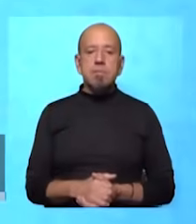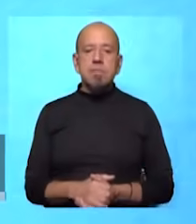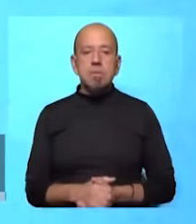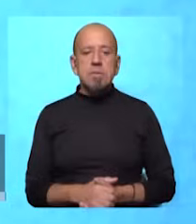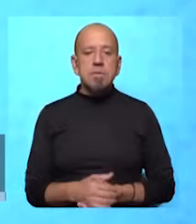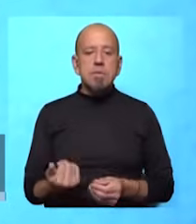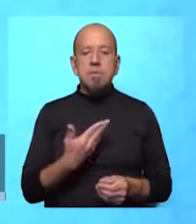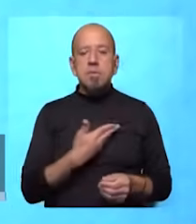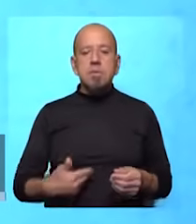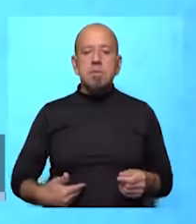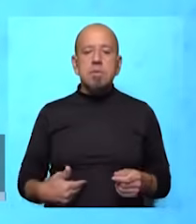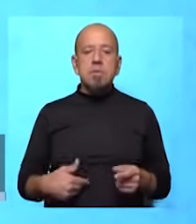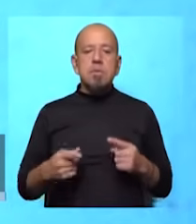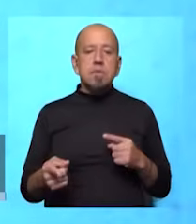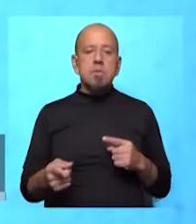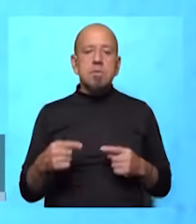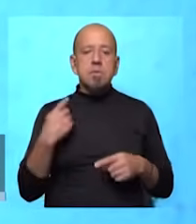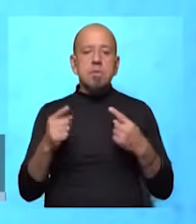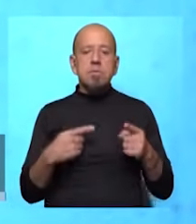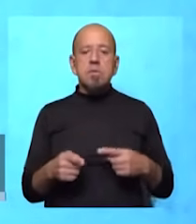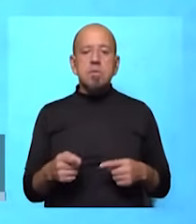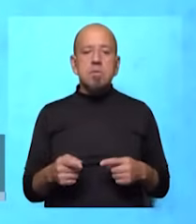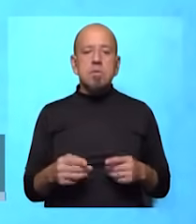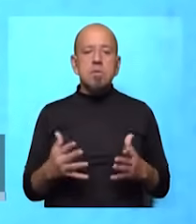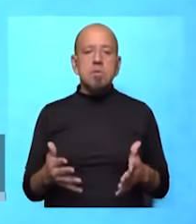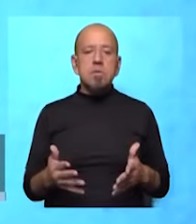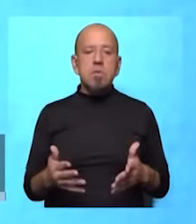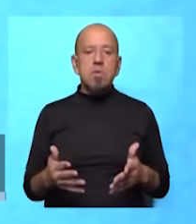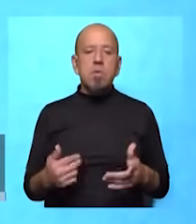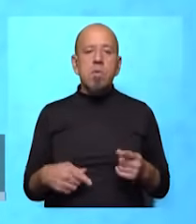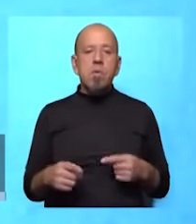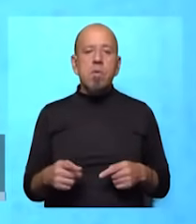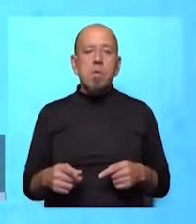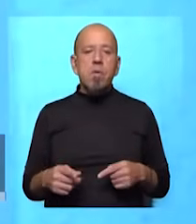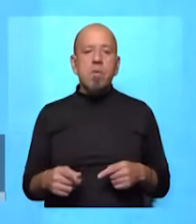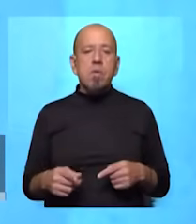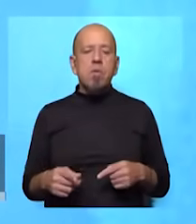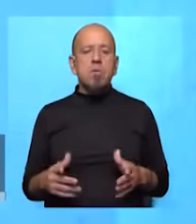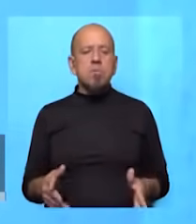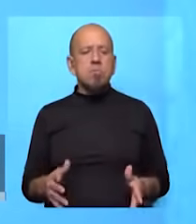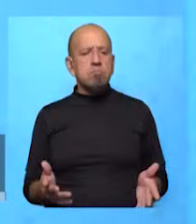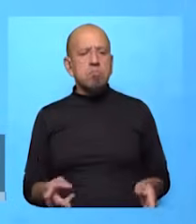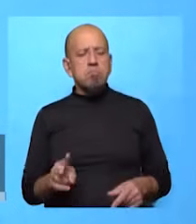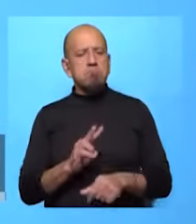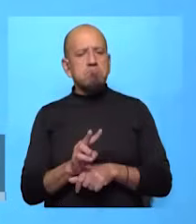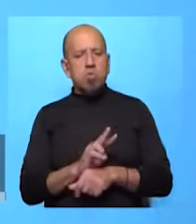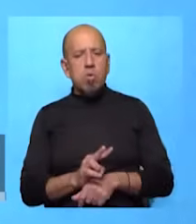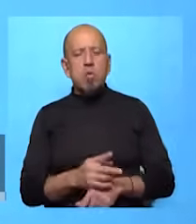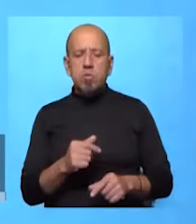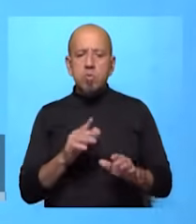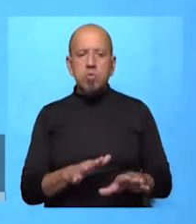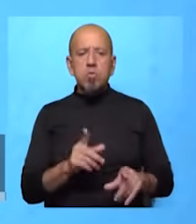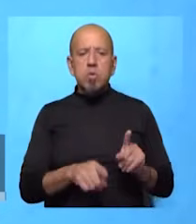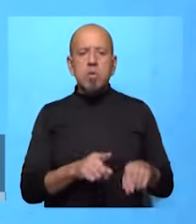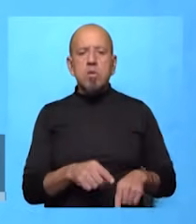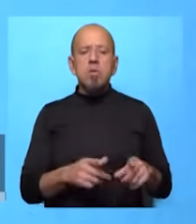serie de entrevistas con con distintos colegas en distintos medios una especie de defensa también de de su gestión destacando algunos logros que él entiende lleva adelante